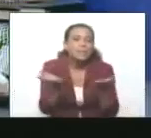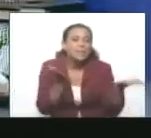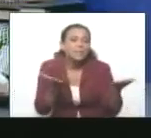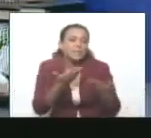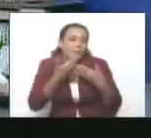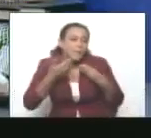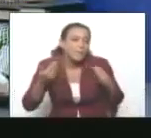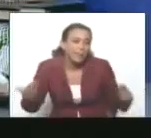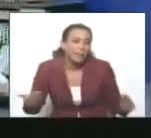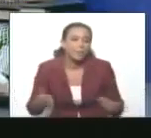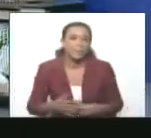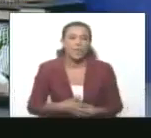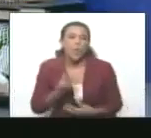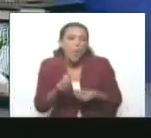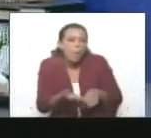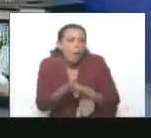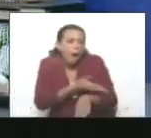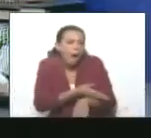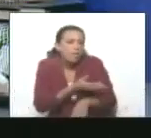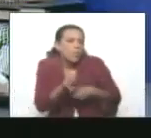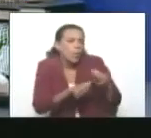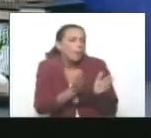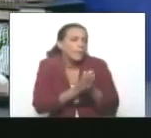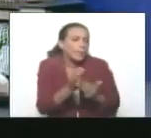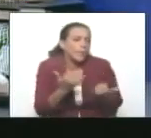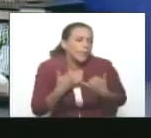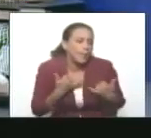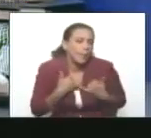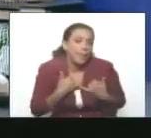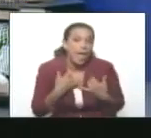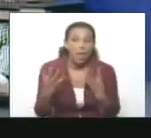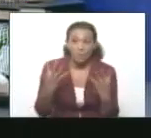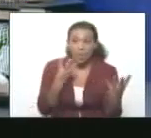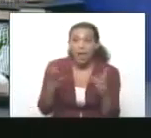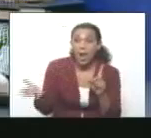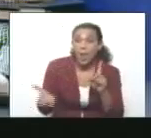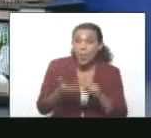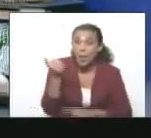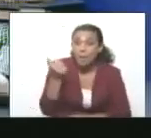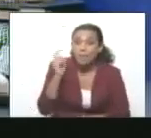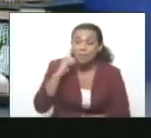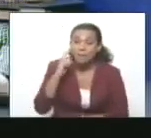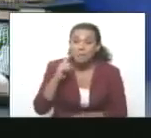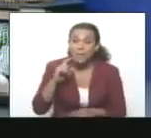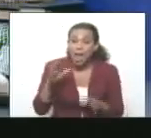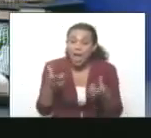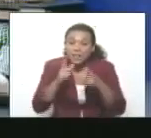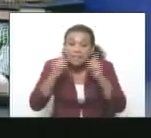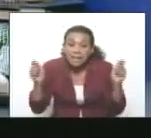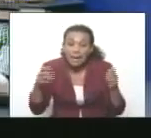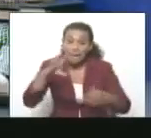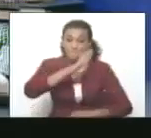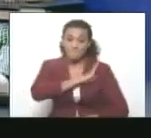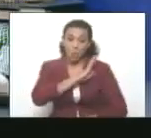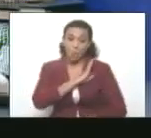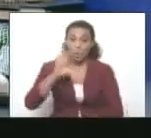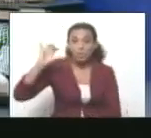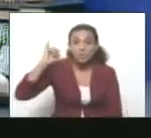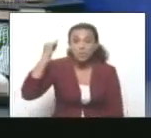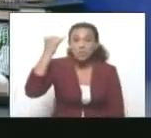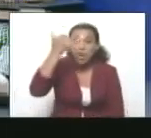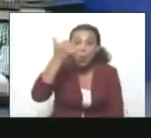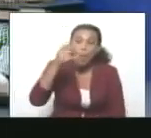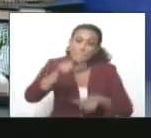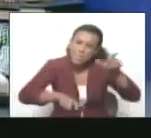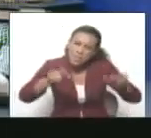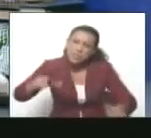Y tal cual como usted lo acaba de decir, en primer lugar, fíjese, con esta feria logramos a nivel del turismo interno del estado de Yaracuy, gente